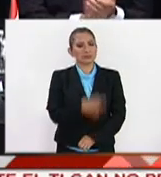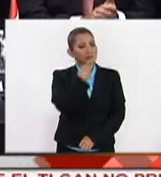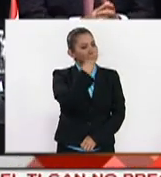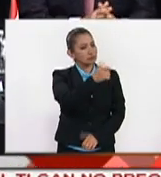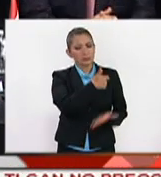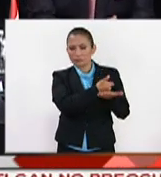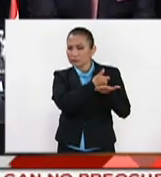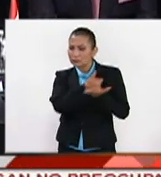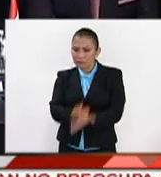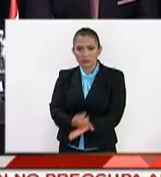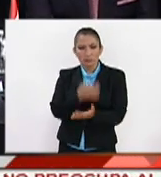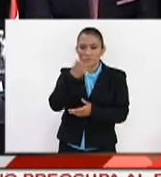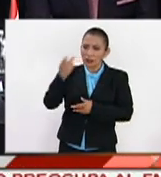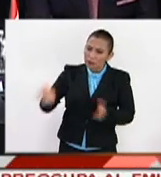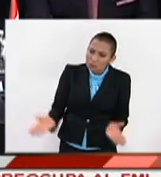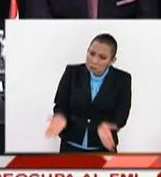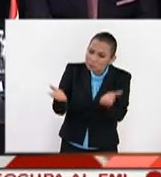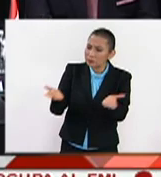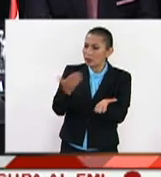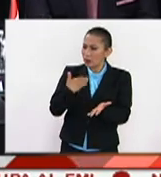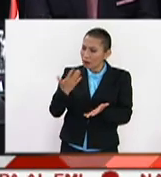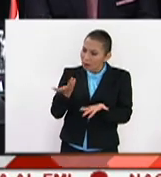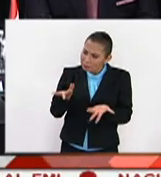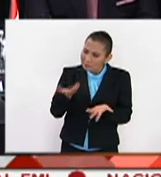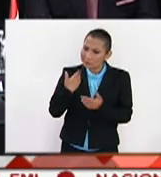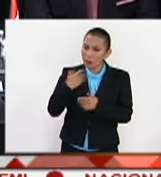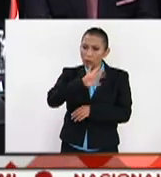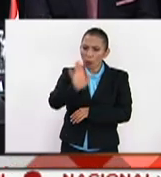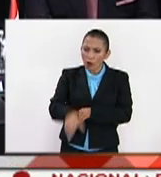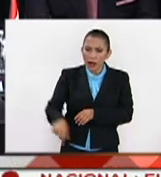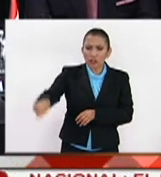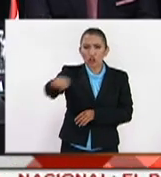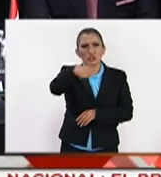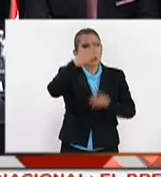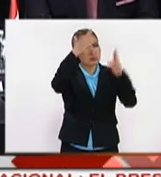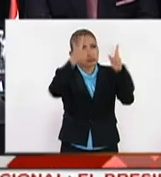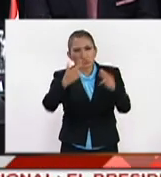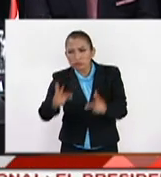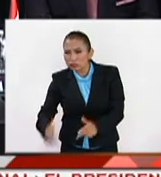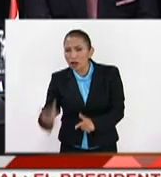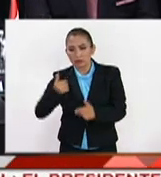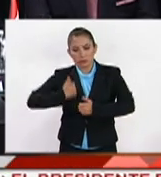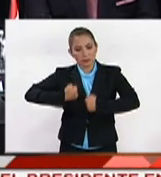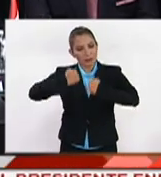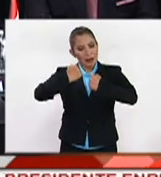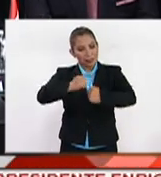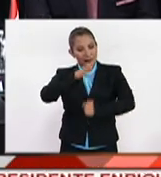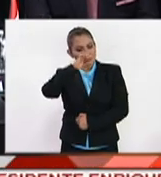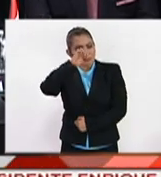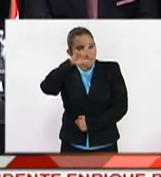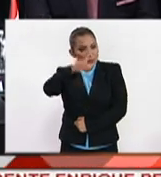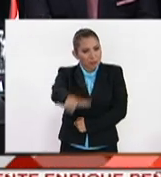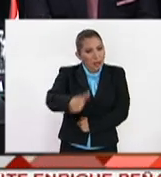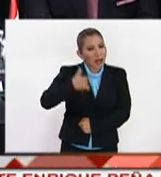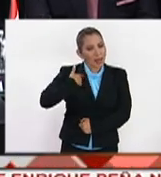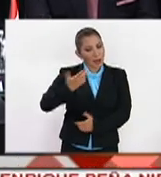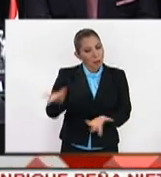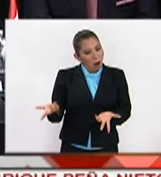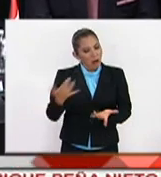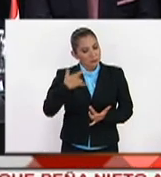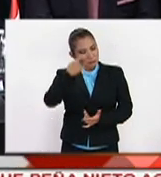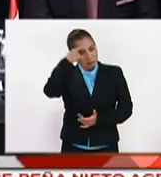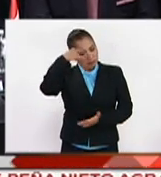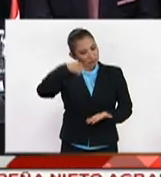Solidaridad y mensajes de aliento ante las pérdidas de vidas humanas y materiales fortalecen nuestro espíritu y nos reafirman